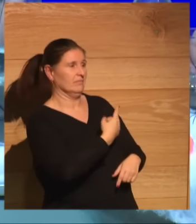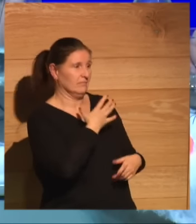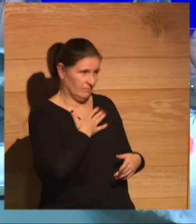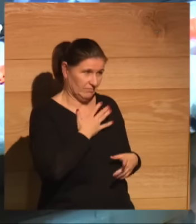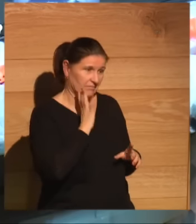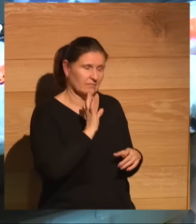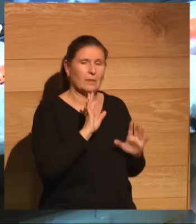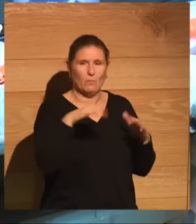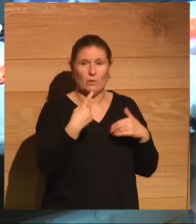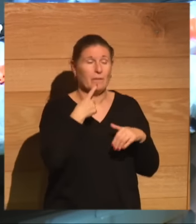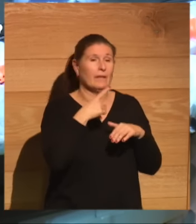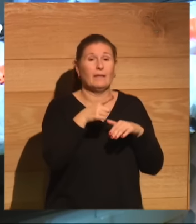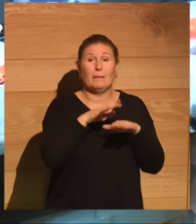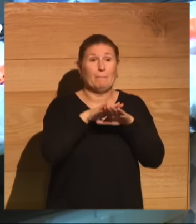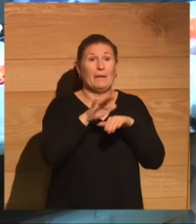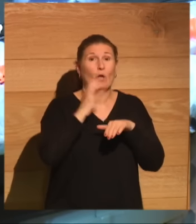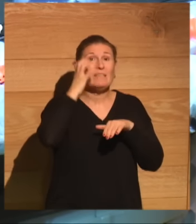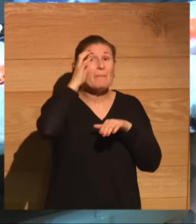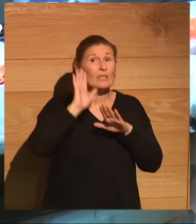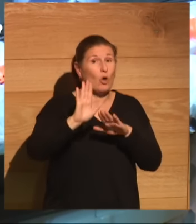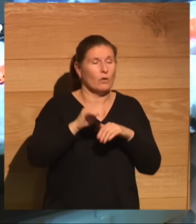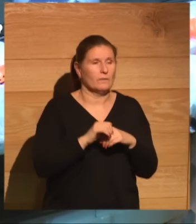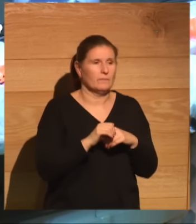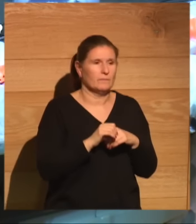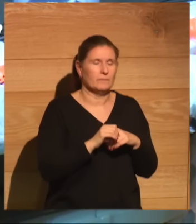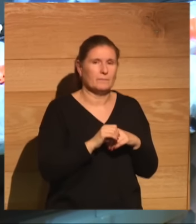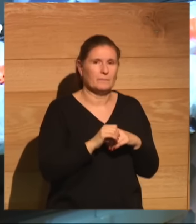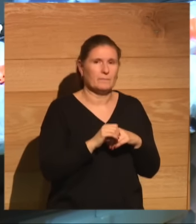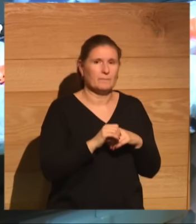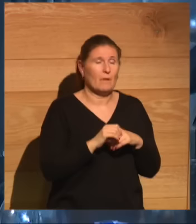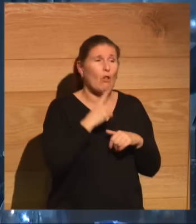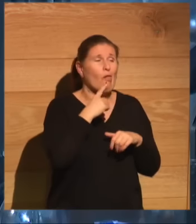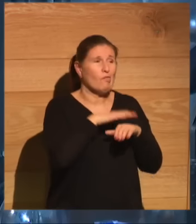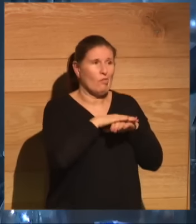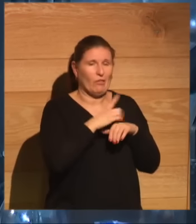Sino que él... Te pido perdón, Tim Burton. Lo que él piensa es...